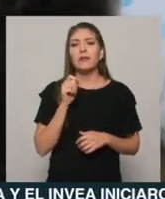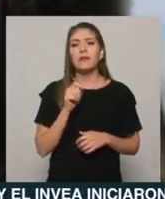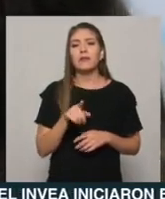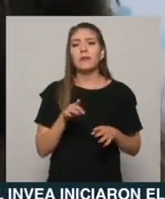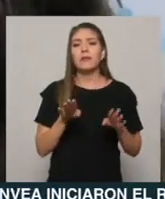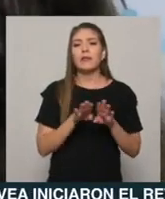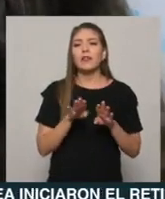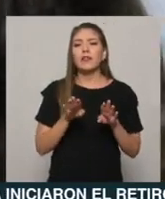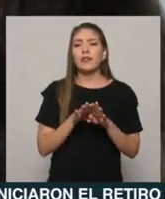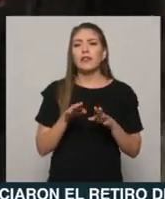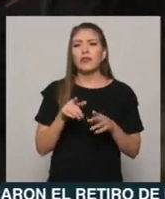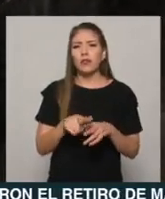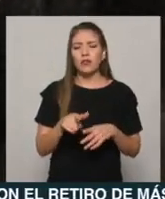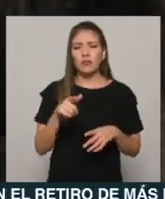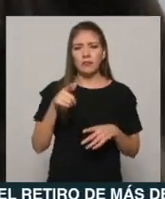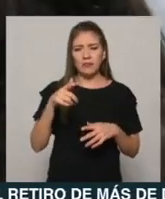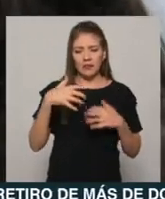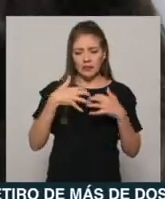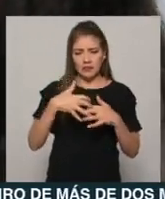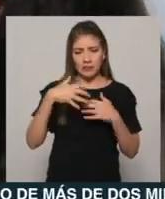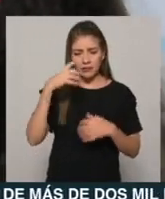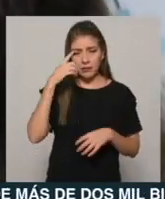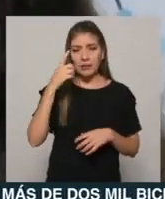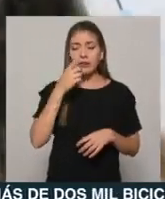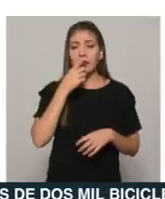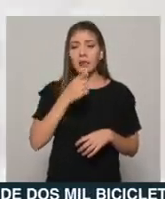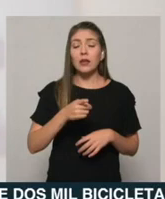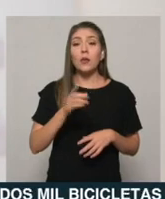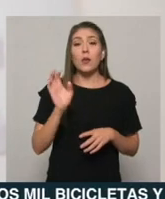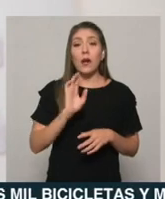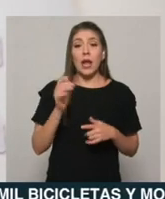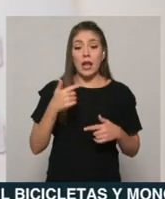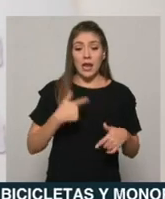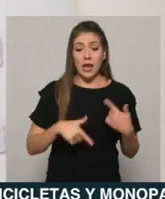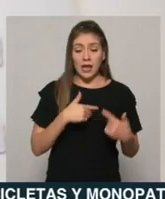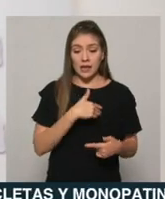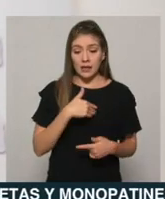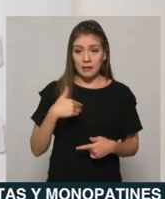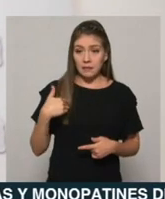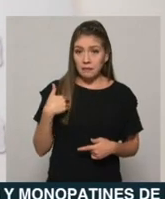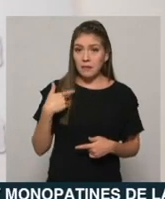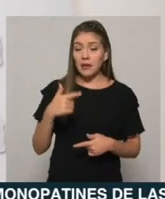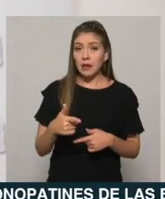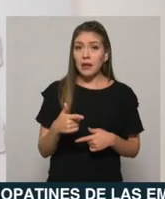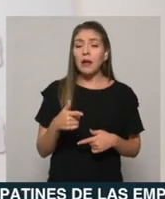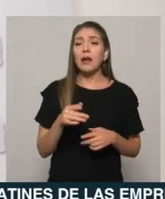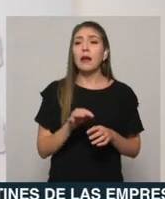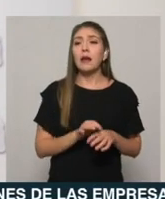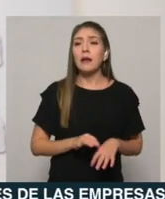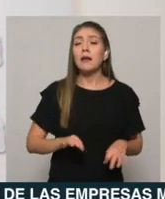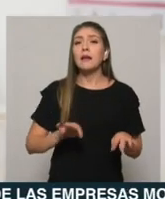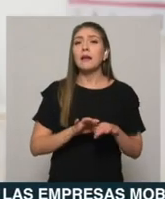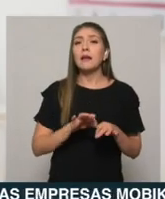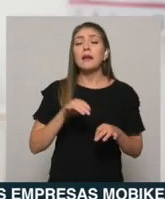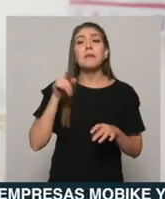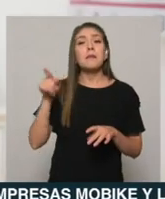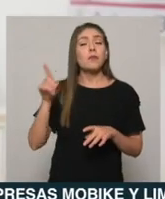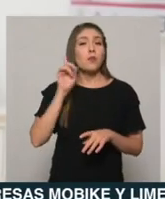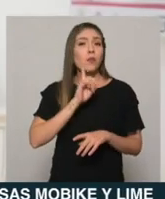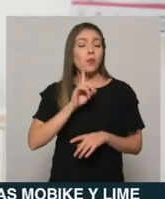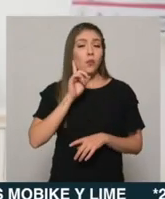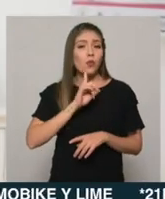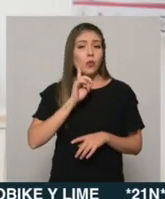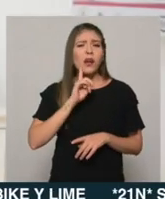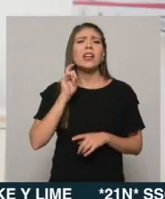desarrollo psicomotriz muy importante cuando se da leche materna. Para los beneficios principales para la mamá, pues